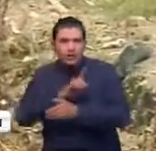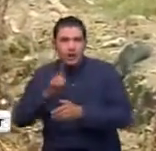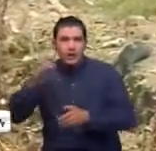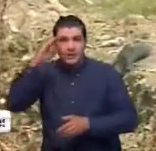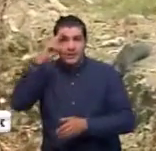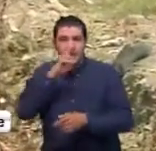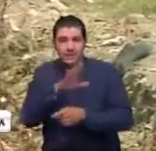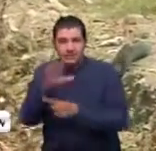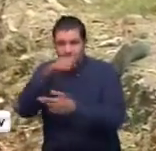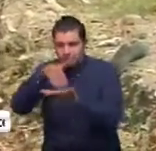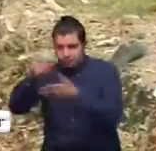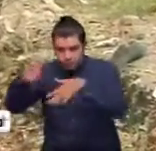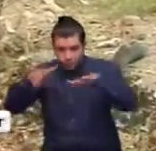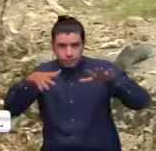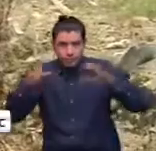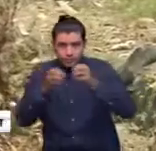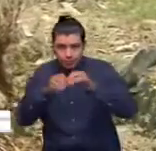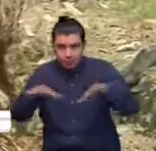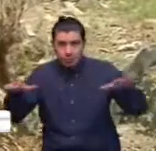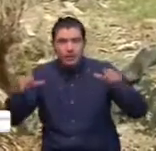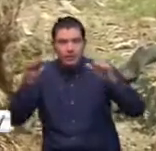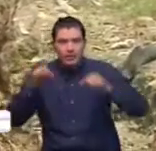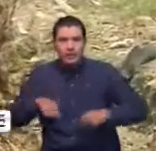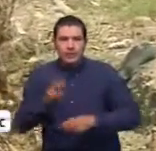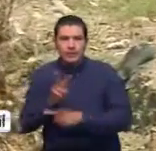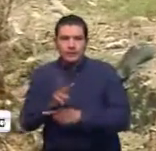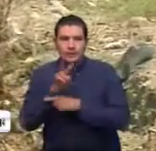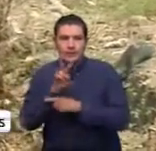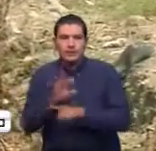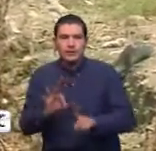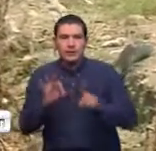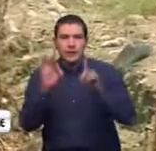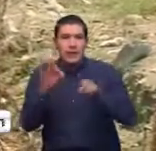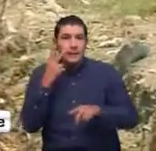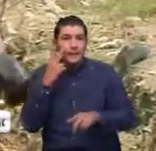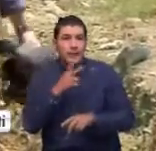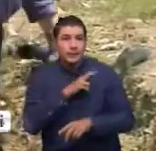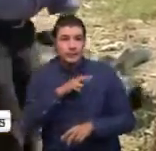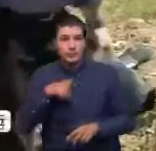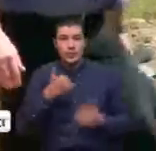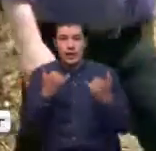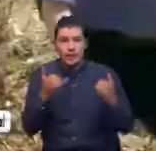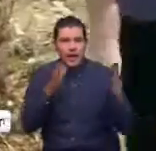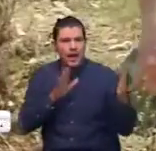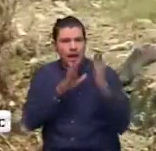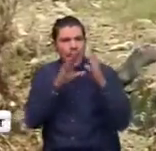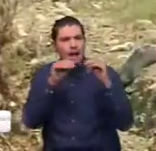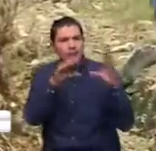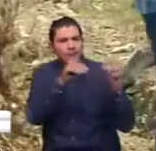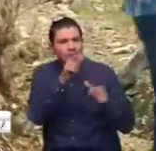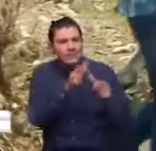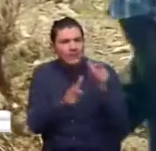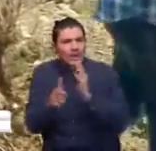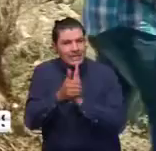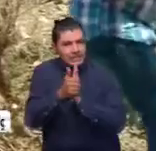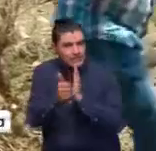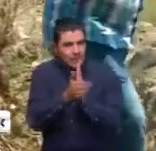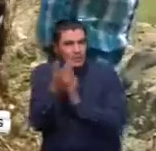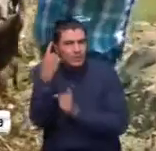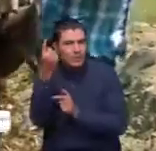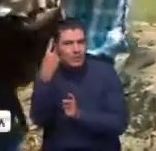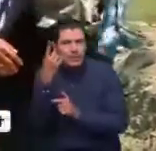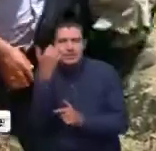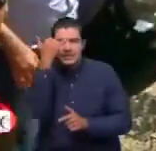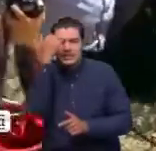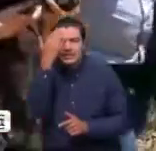garantizando la seguridad. Pero como usted lo mencionaba, Karen y televidentes, estuvimos hablando con analistas políticos para saber qué va a pasar